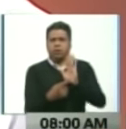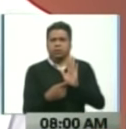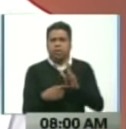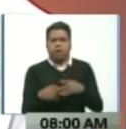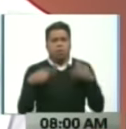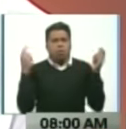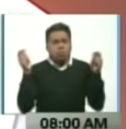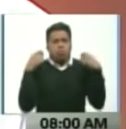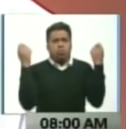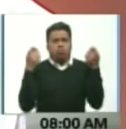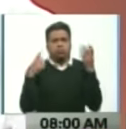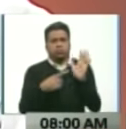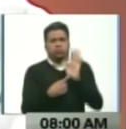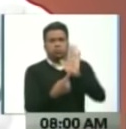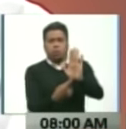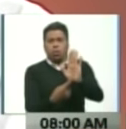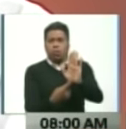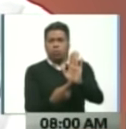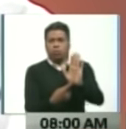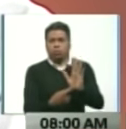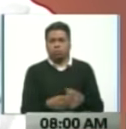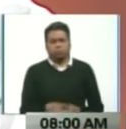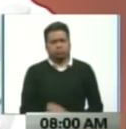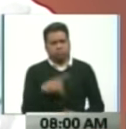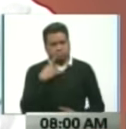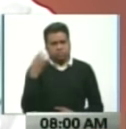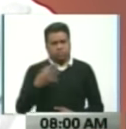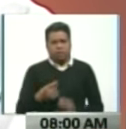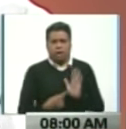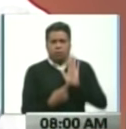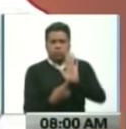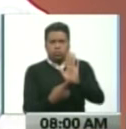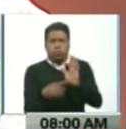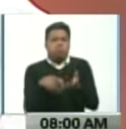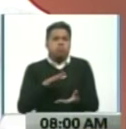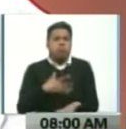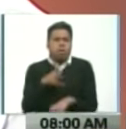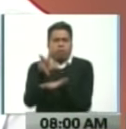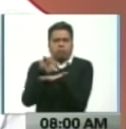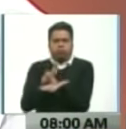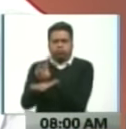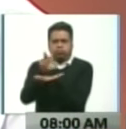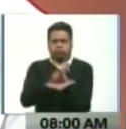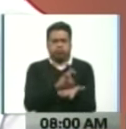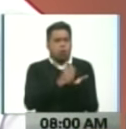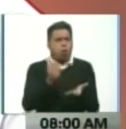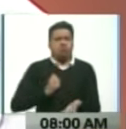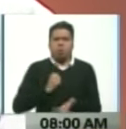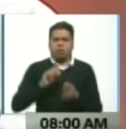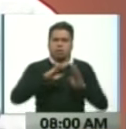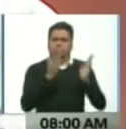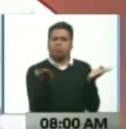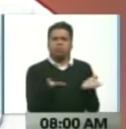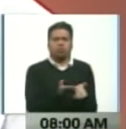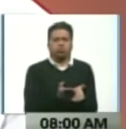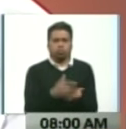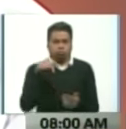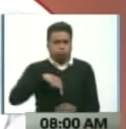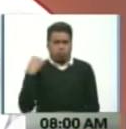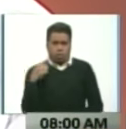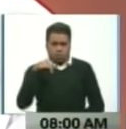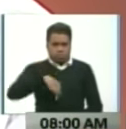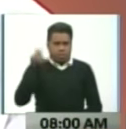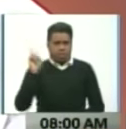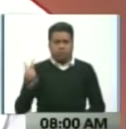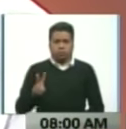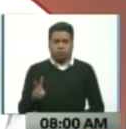y que son tendencias. De hecho, el videojuego lo puede descargar cualquier persona en cualquier parte del mundo de la Play Store, no solamente aquí en Venezuela, o sea,